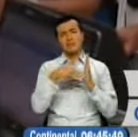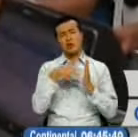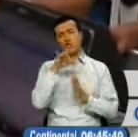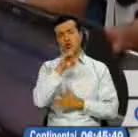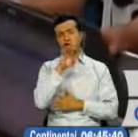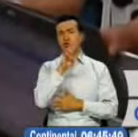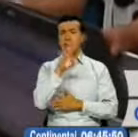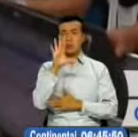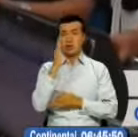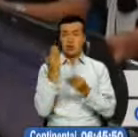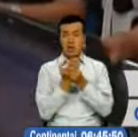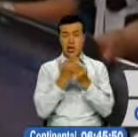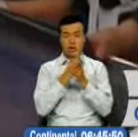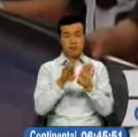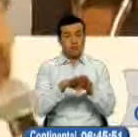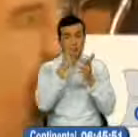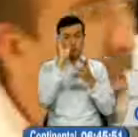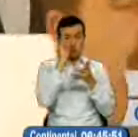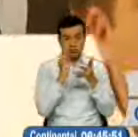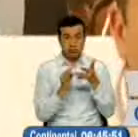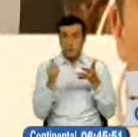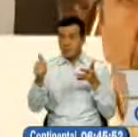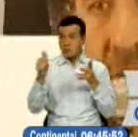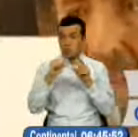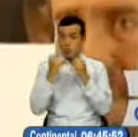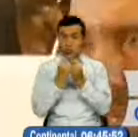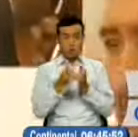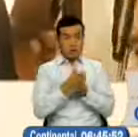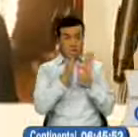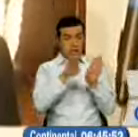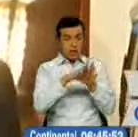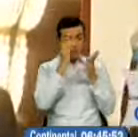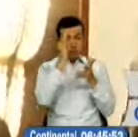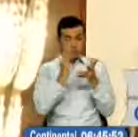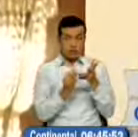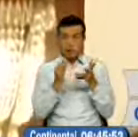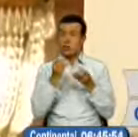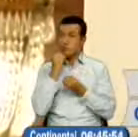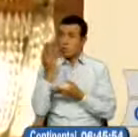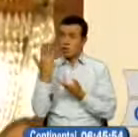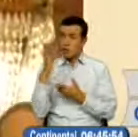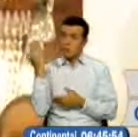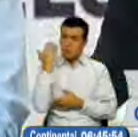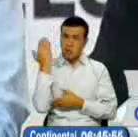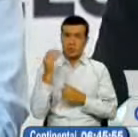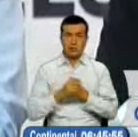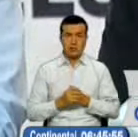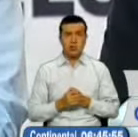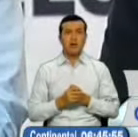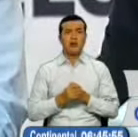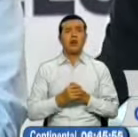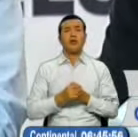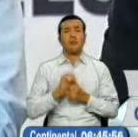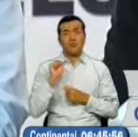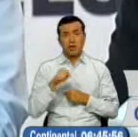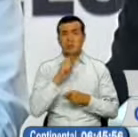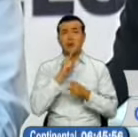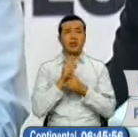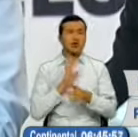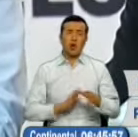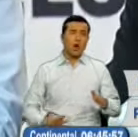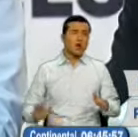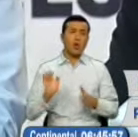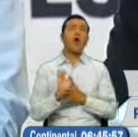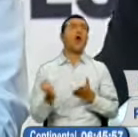3.865 actas impugnadas por el movimiento CREO. Podemos hacer un reconteo total, y en el